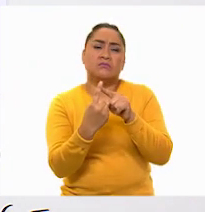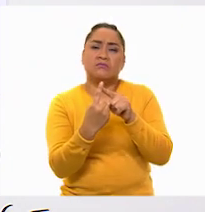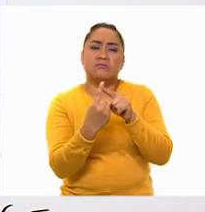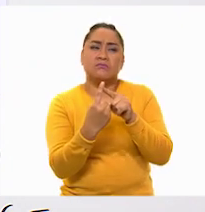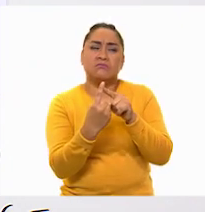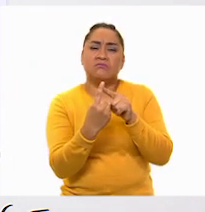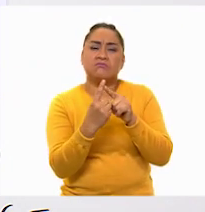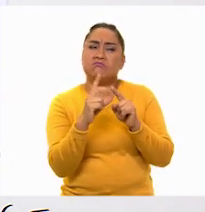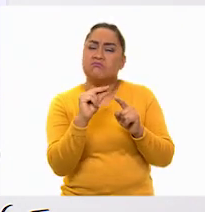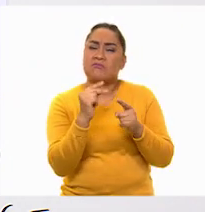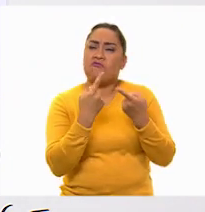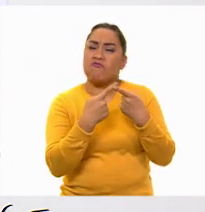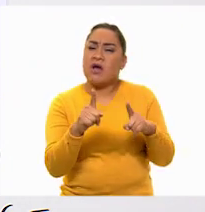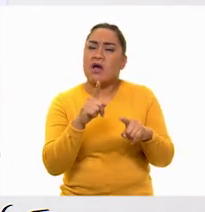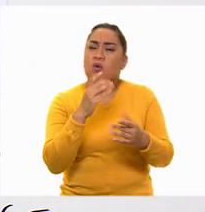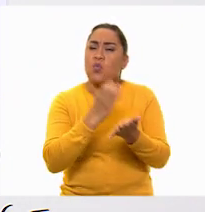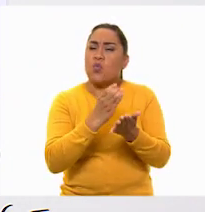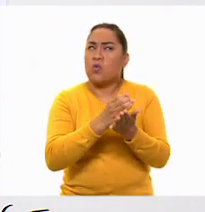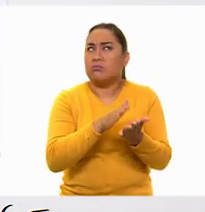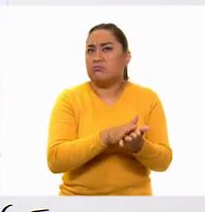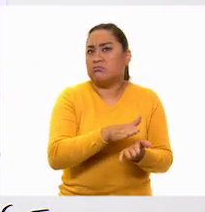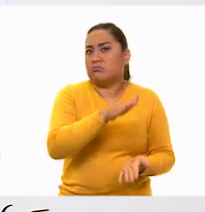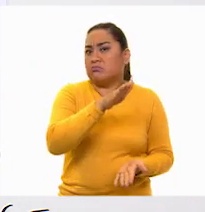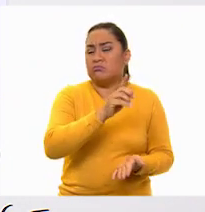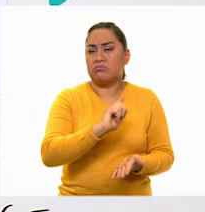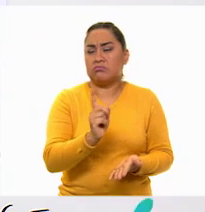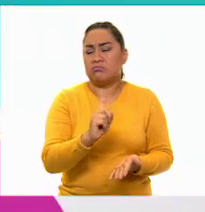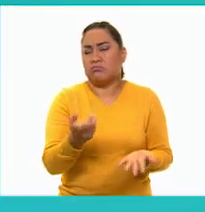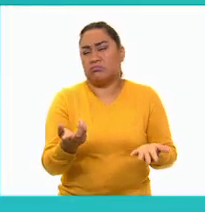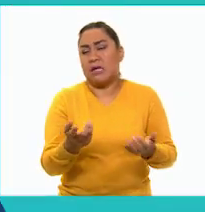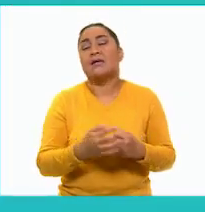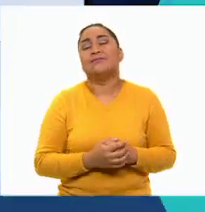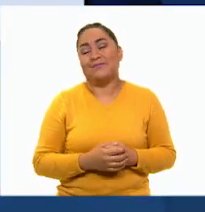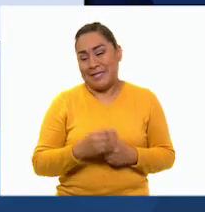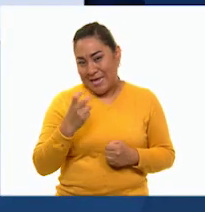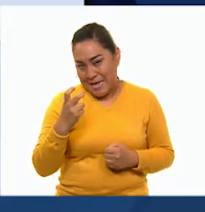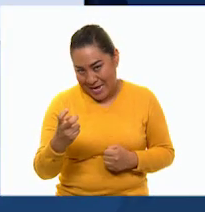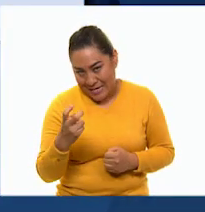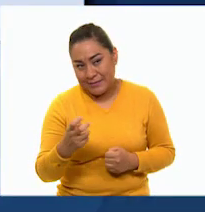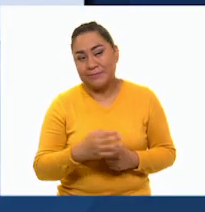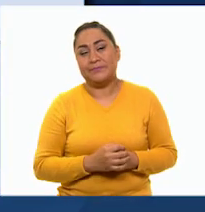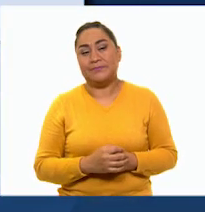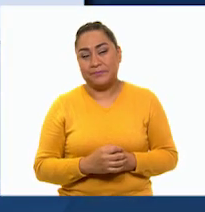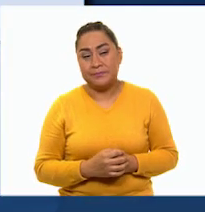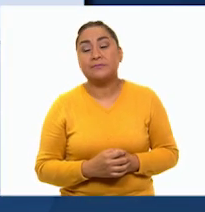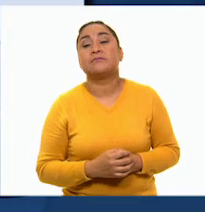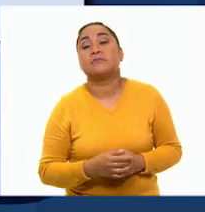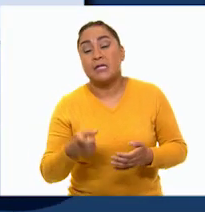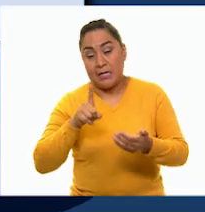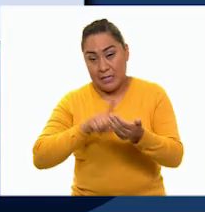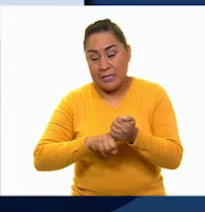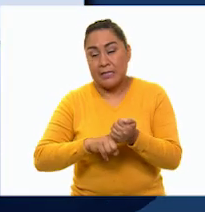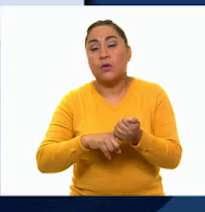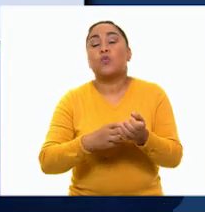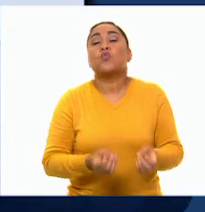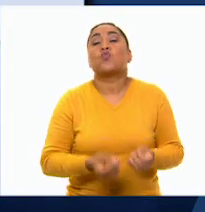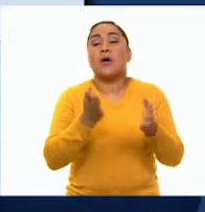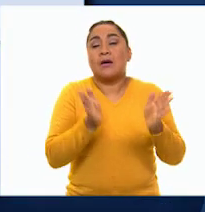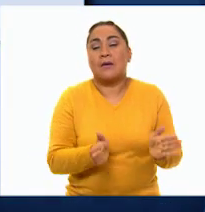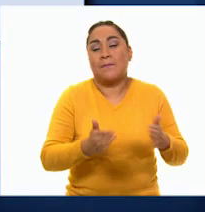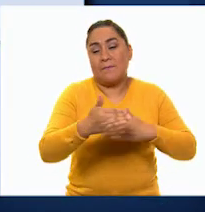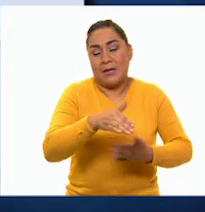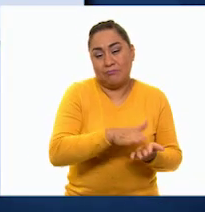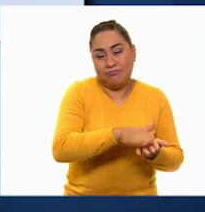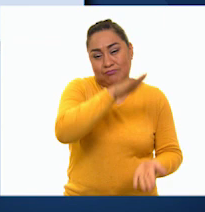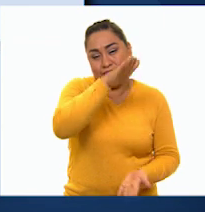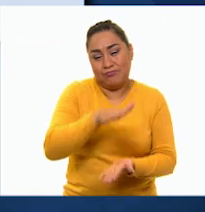cantidad de libretas, ¿verdad? Exacto, María. Ese resultado corresponde a la cantidad de paquetes de libretas